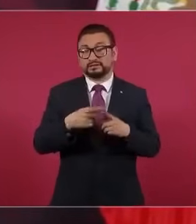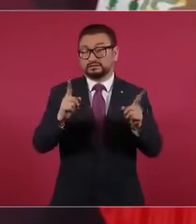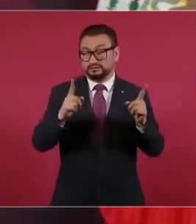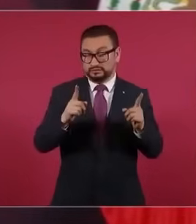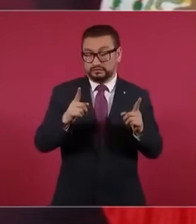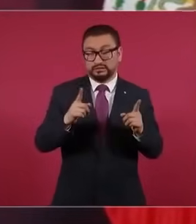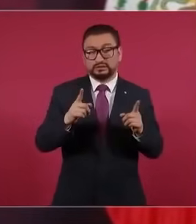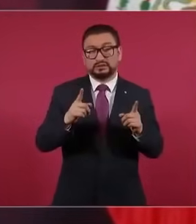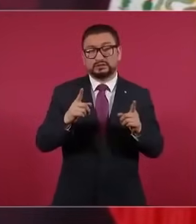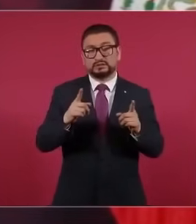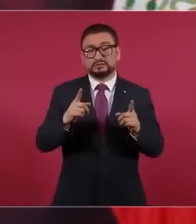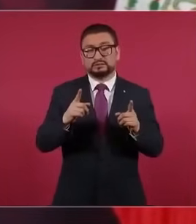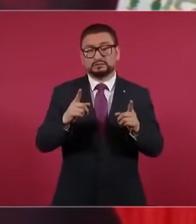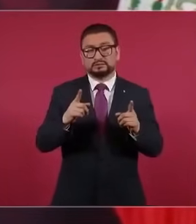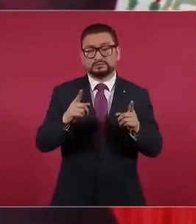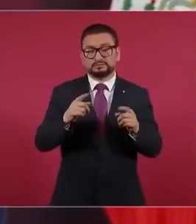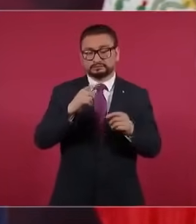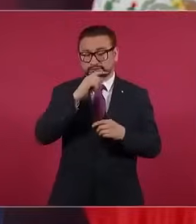un